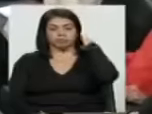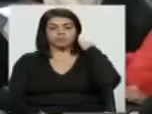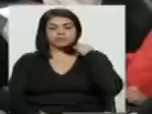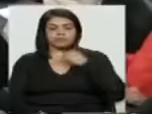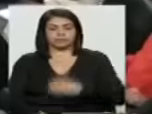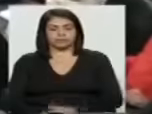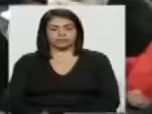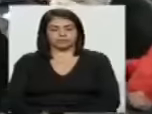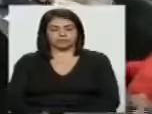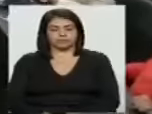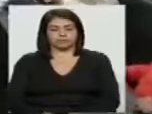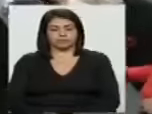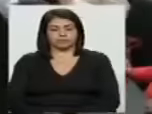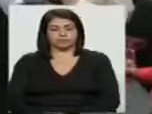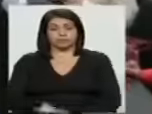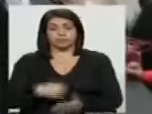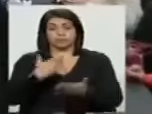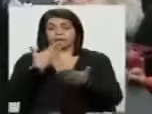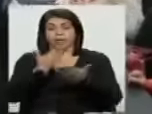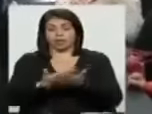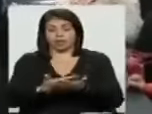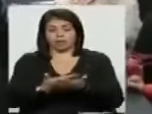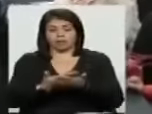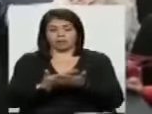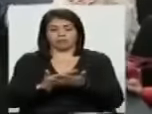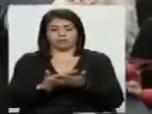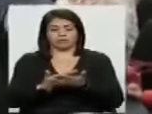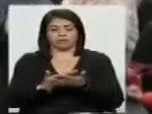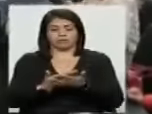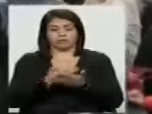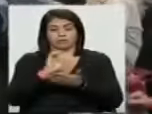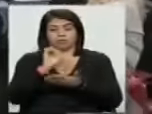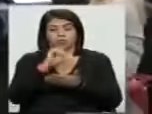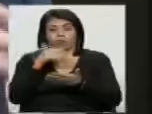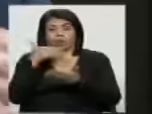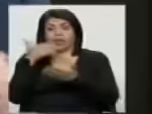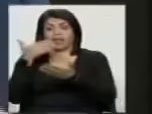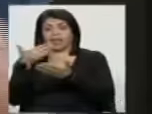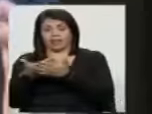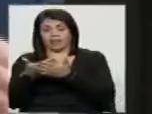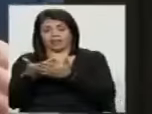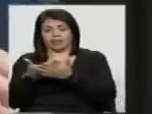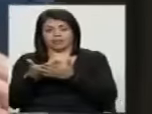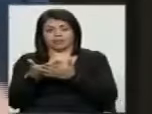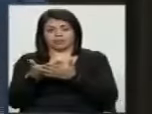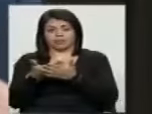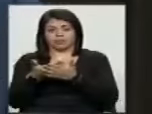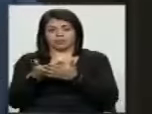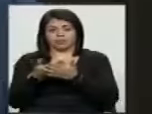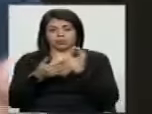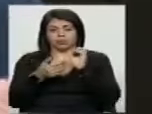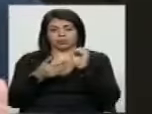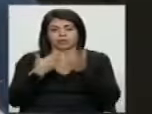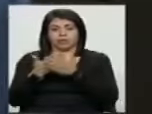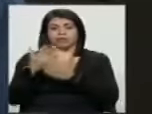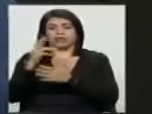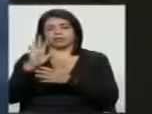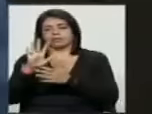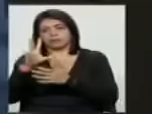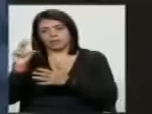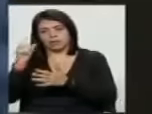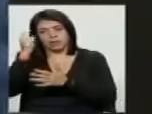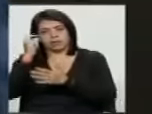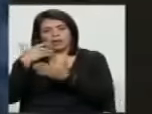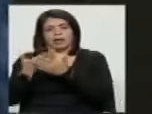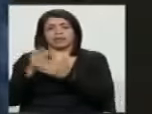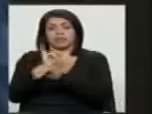Aló. O hasta, para que el lapso sea, porque no es que hasta, por 30 días hasta, porque puede ser